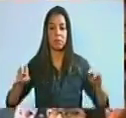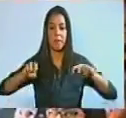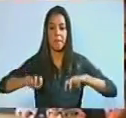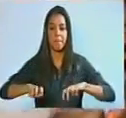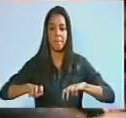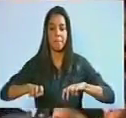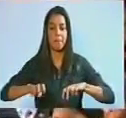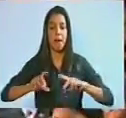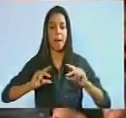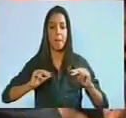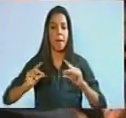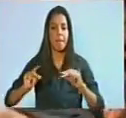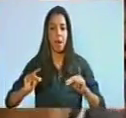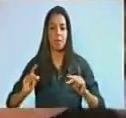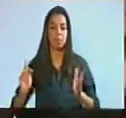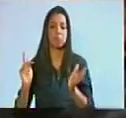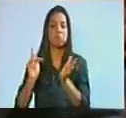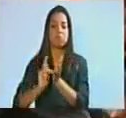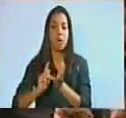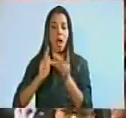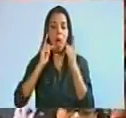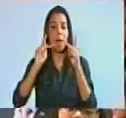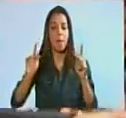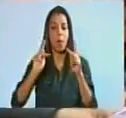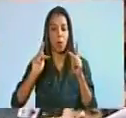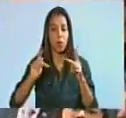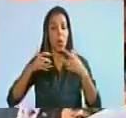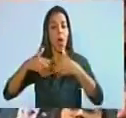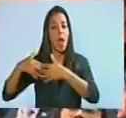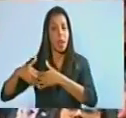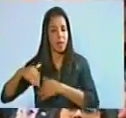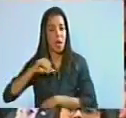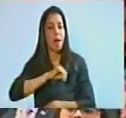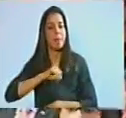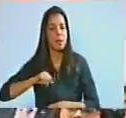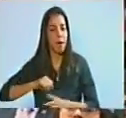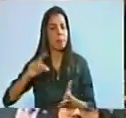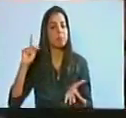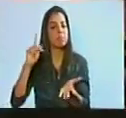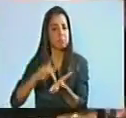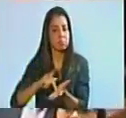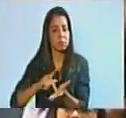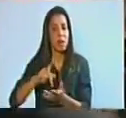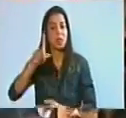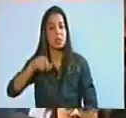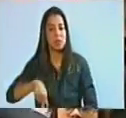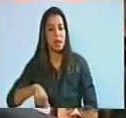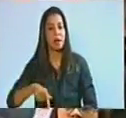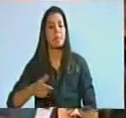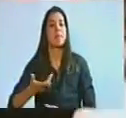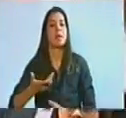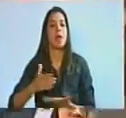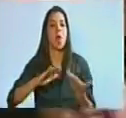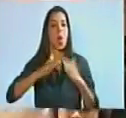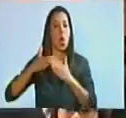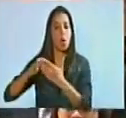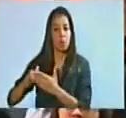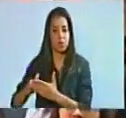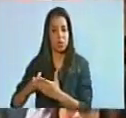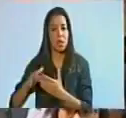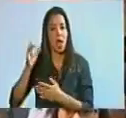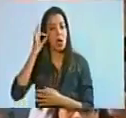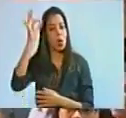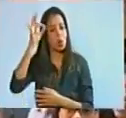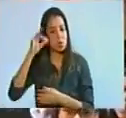los sectores públicos, el sector privado, pero también concurre el sector de la economía comunal y los trabajadores